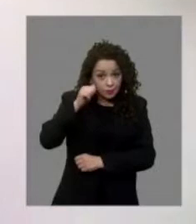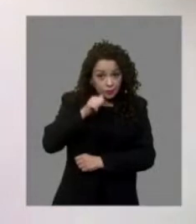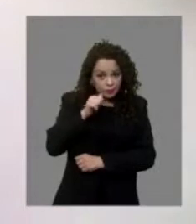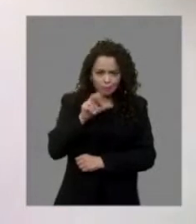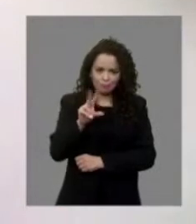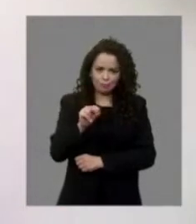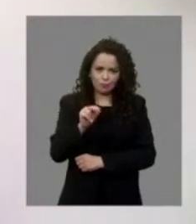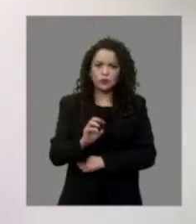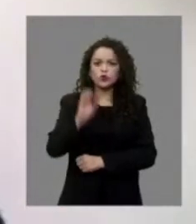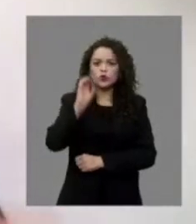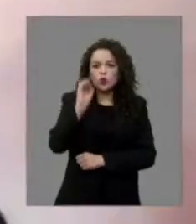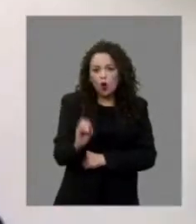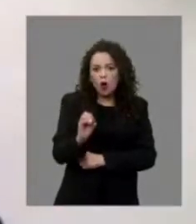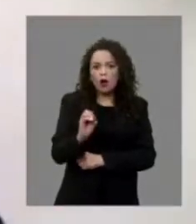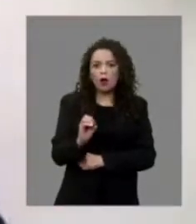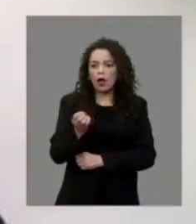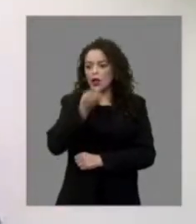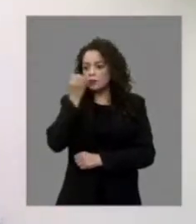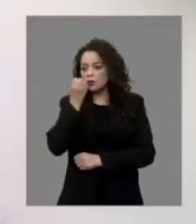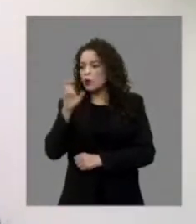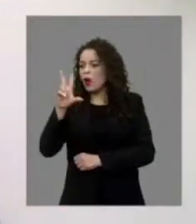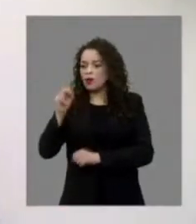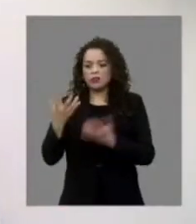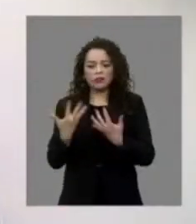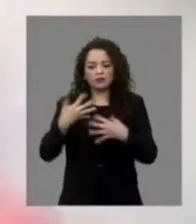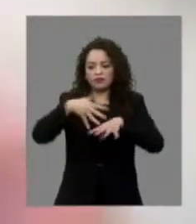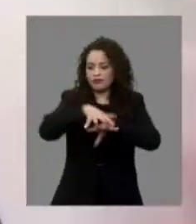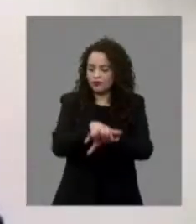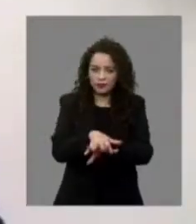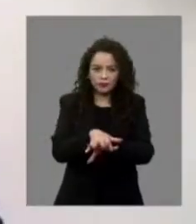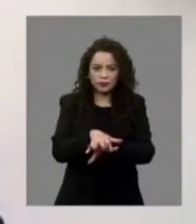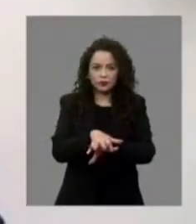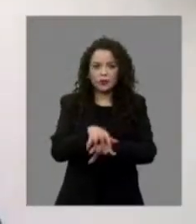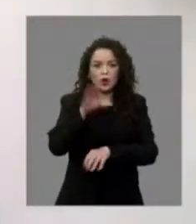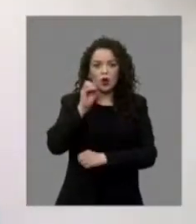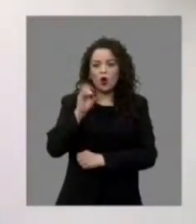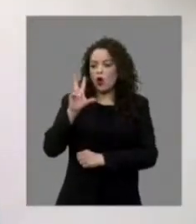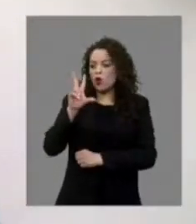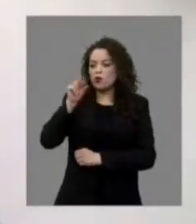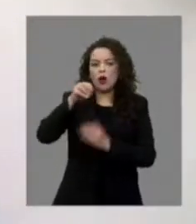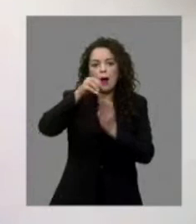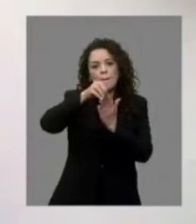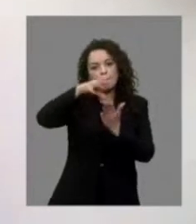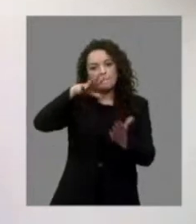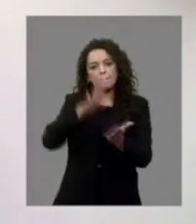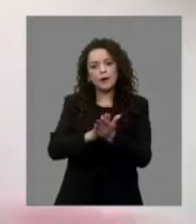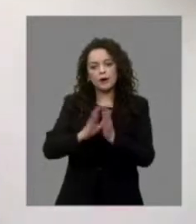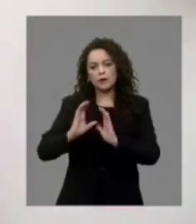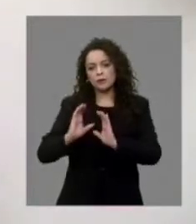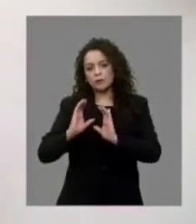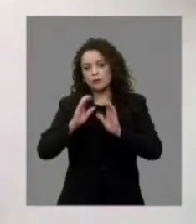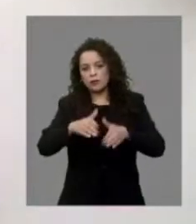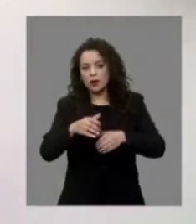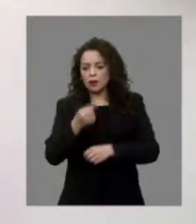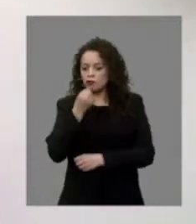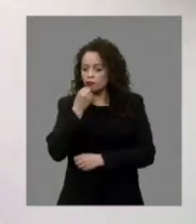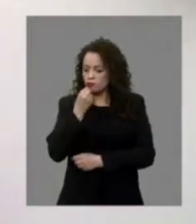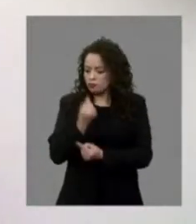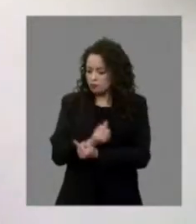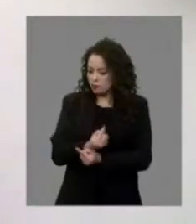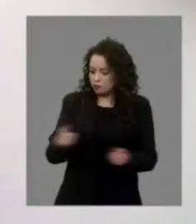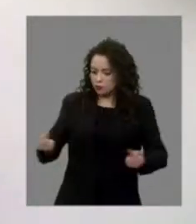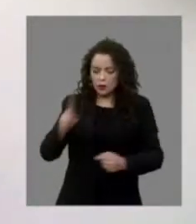alguna exclusión de una escuela, alguna expulsión o no inscripción de alguna niña o algún